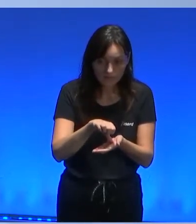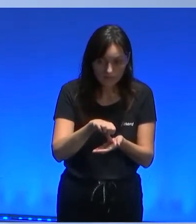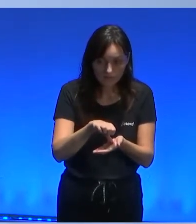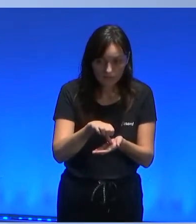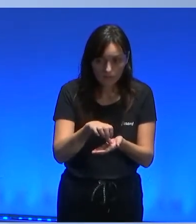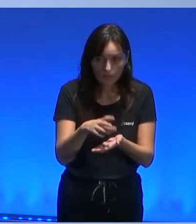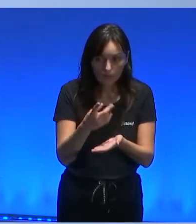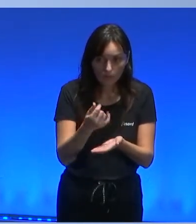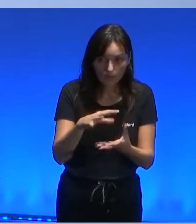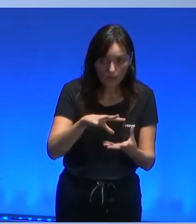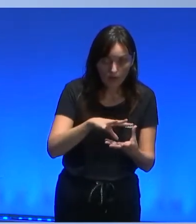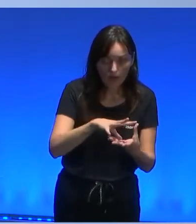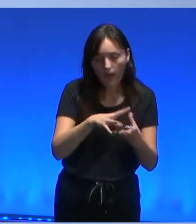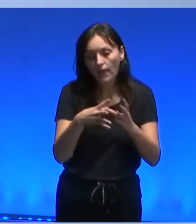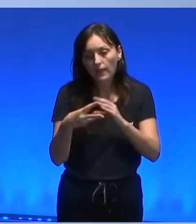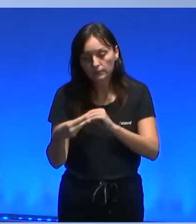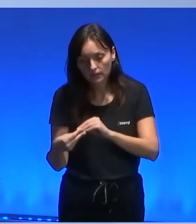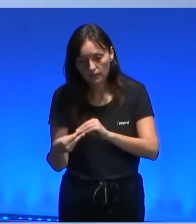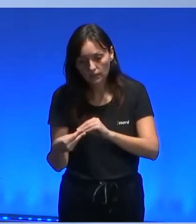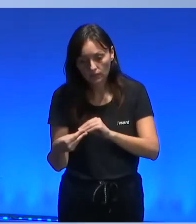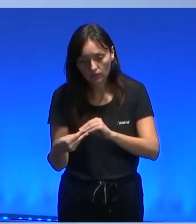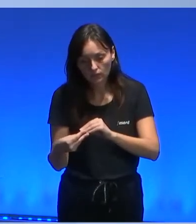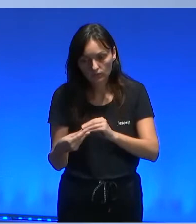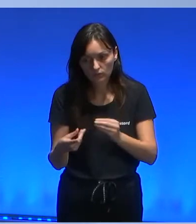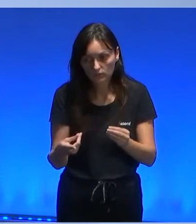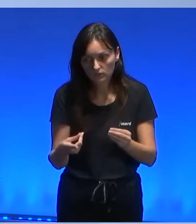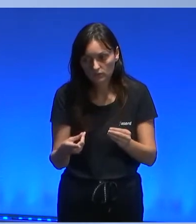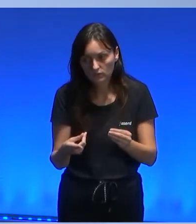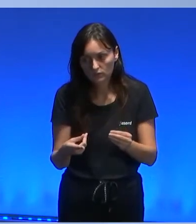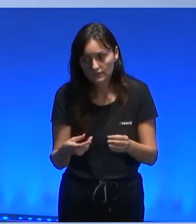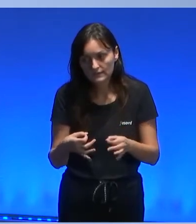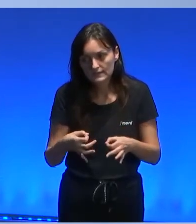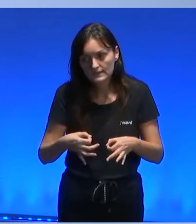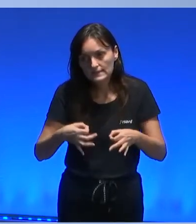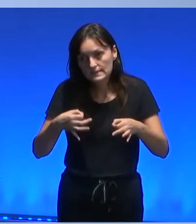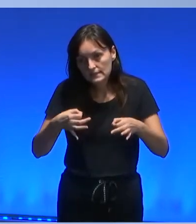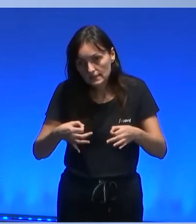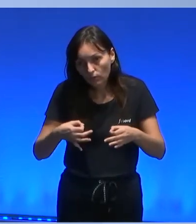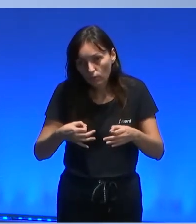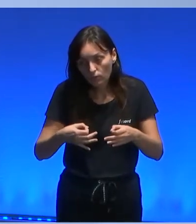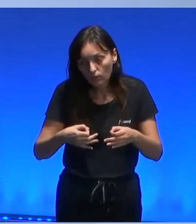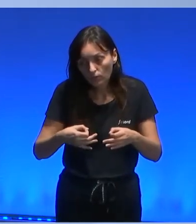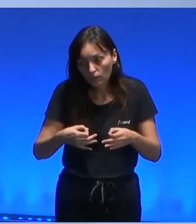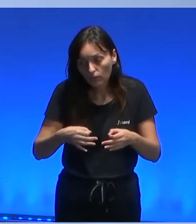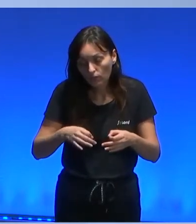llegue a ser, estaba diciendo, vuelva a ser, no estoy seguro que algún día lo fue,